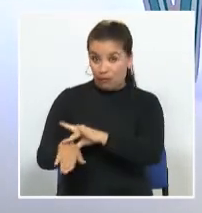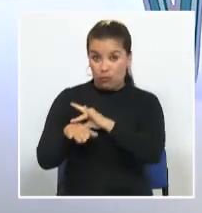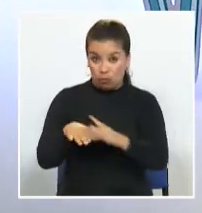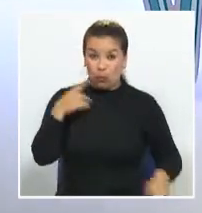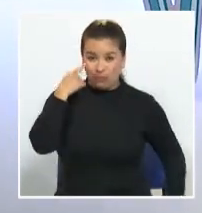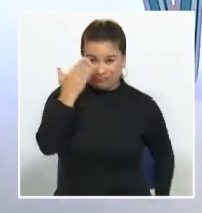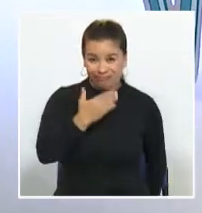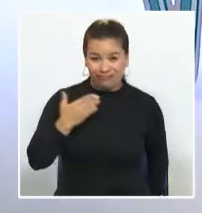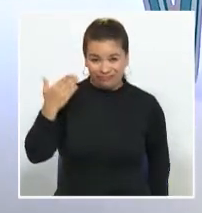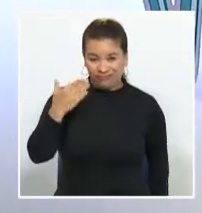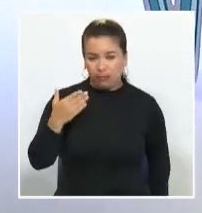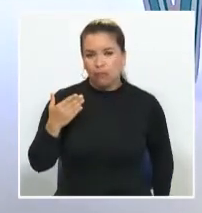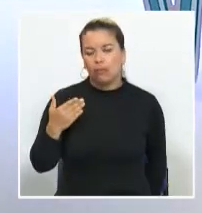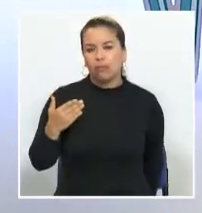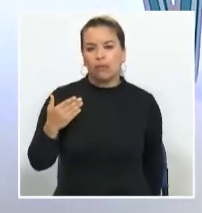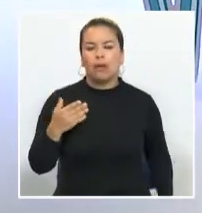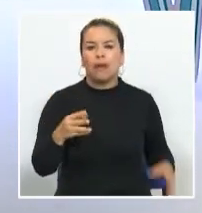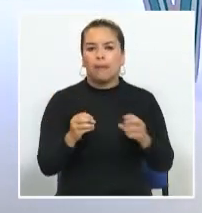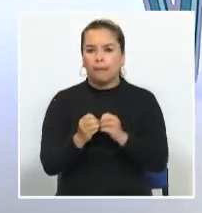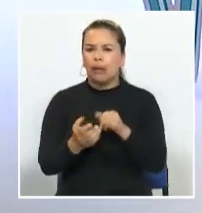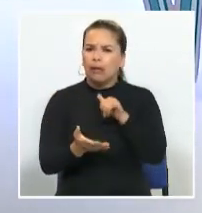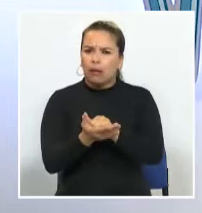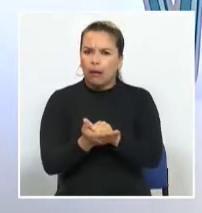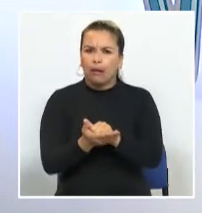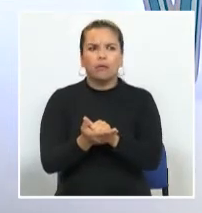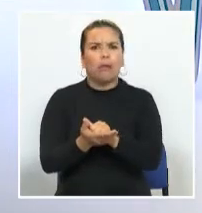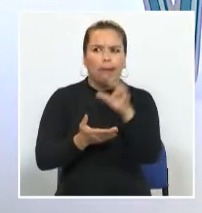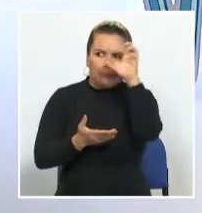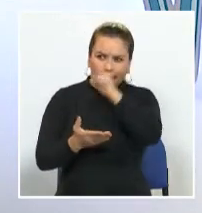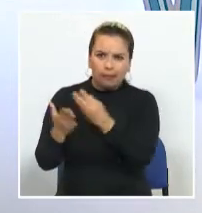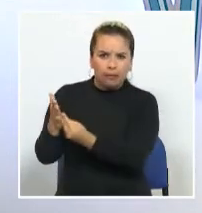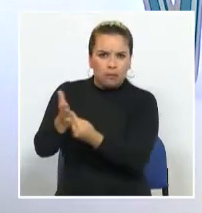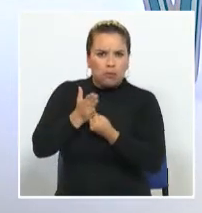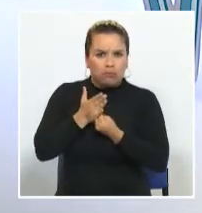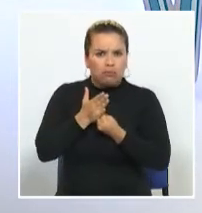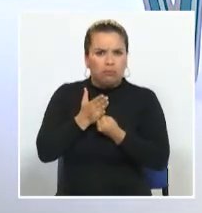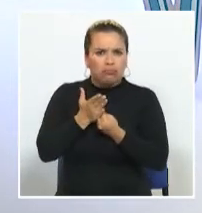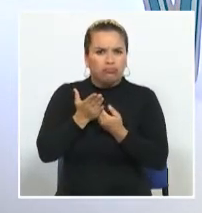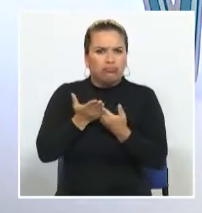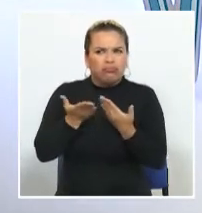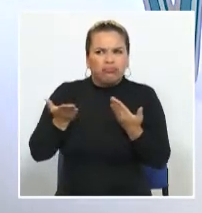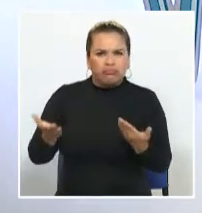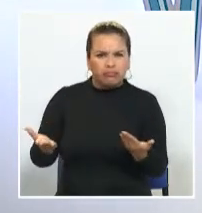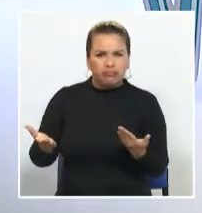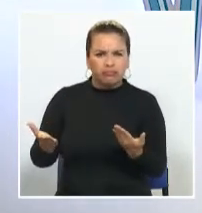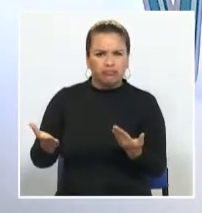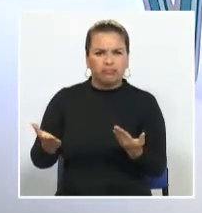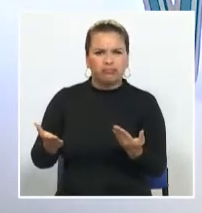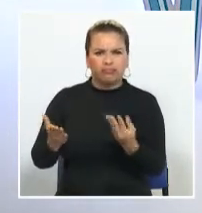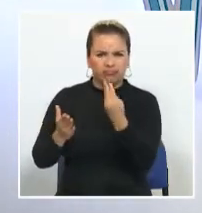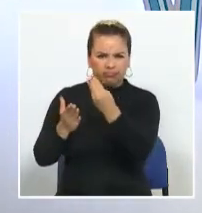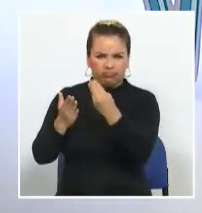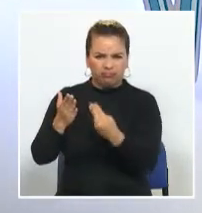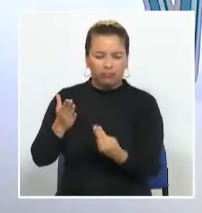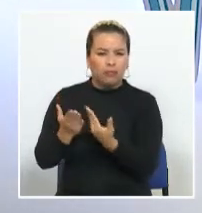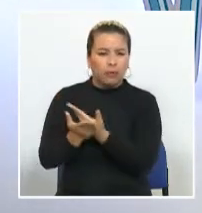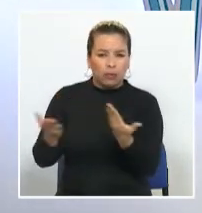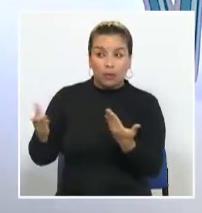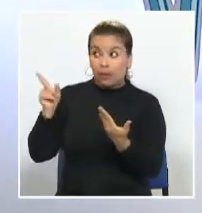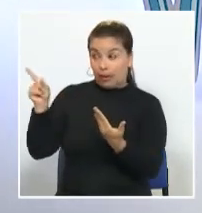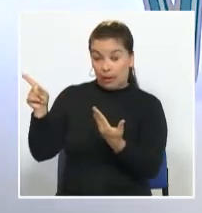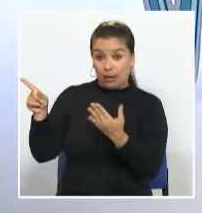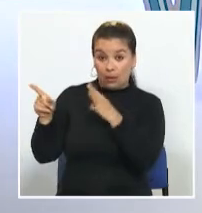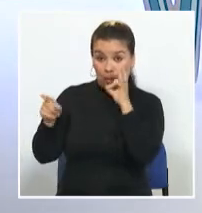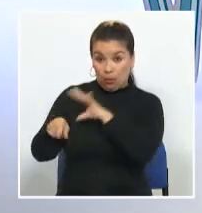por supuesto, pues esto nos dio unos resultados y unos valores que el doctor hoy nos va a explicar acá. Yo traje el resultado de